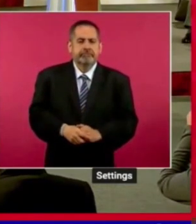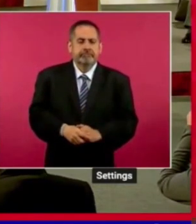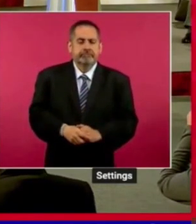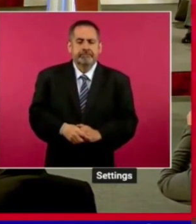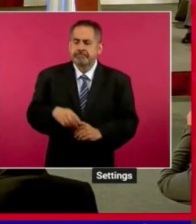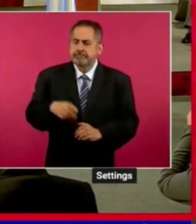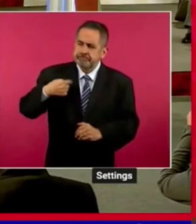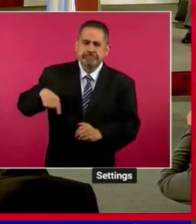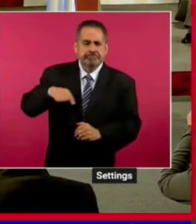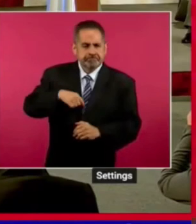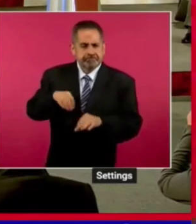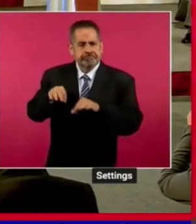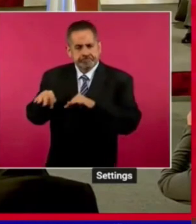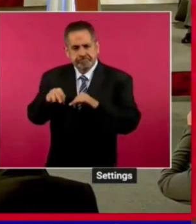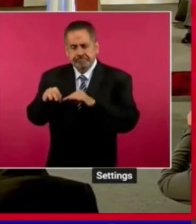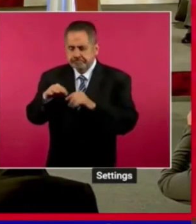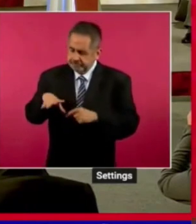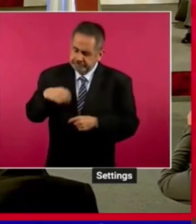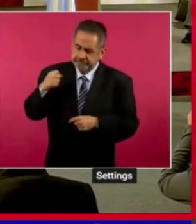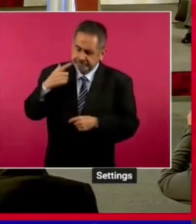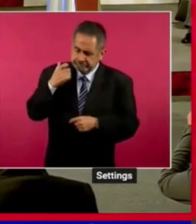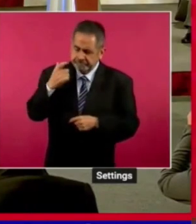haciendo un esfuerzo